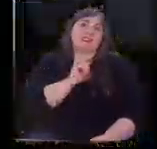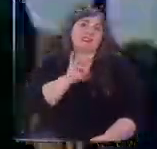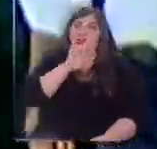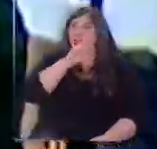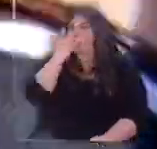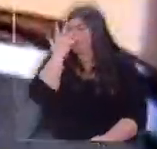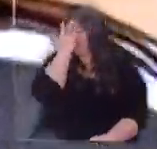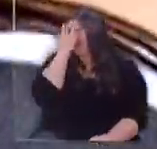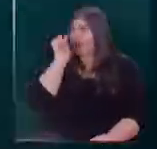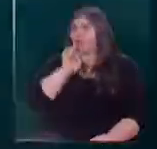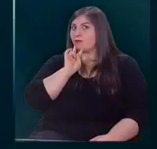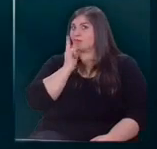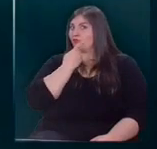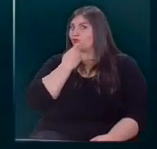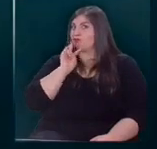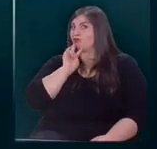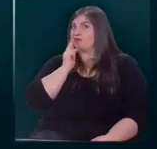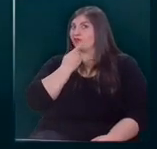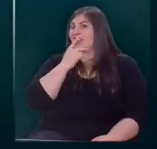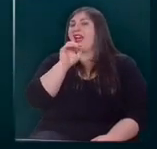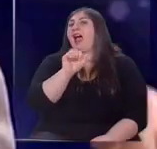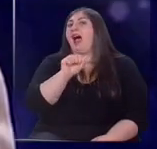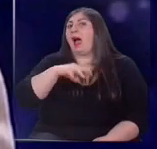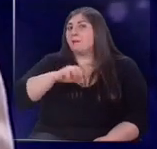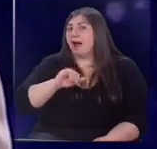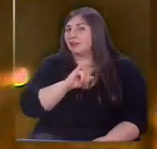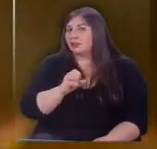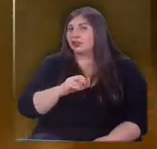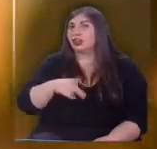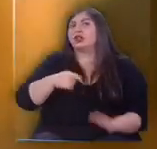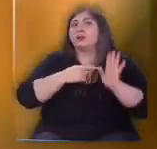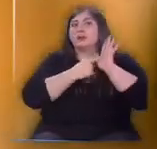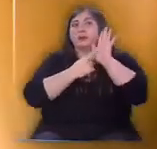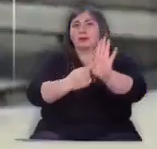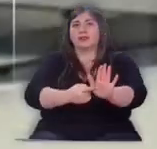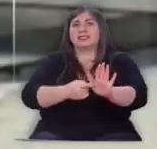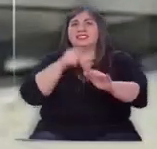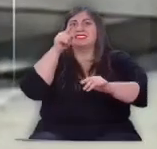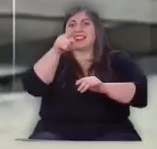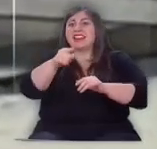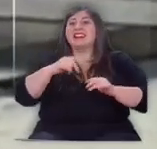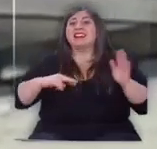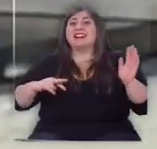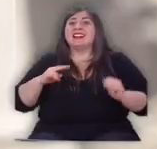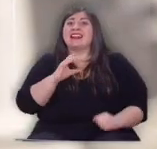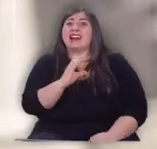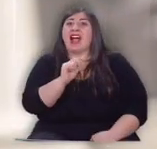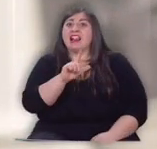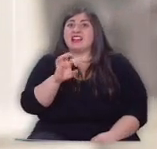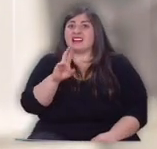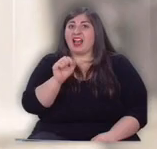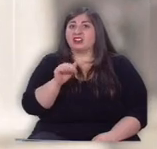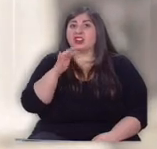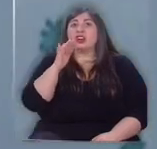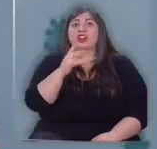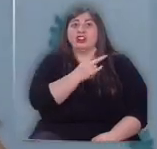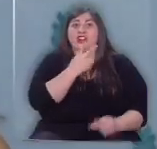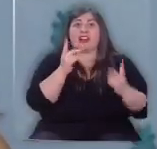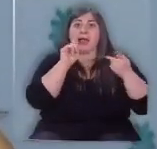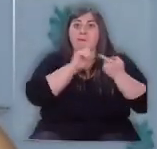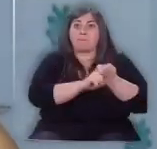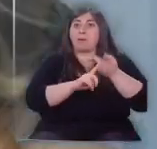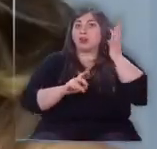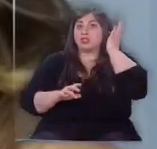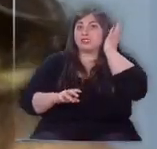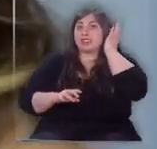cara. Era que no, la producción de Amazon Prime tiene en el papel del calerano al colombiano Andrés Parra y a María Inés Facusa, encarnada por